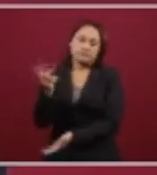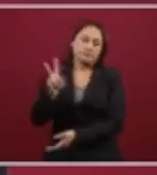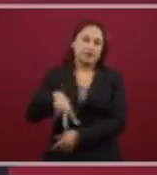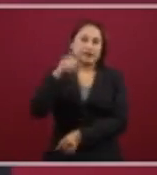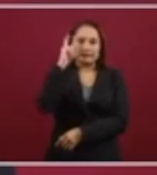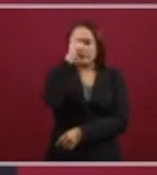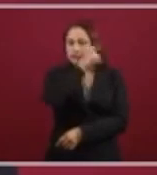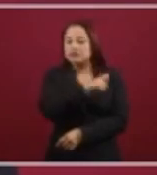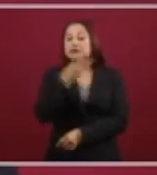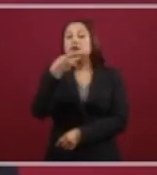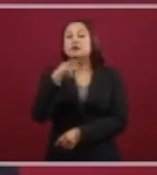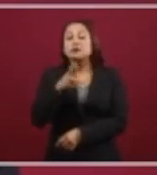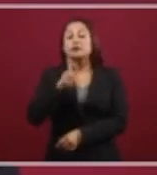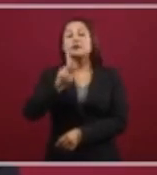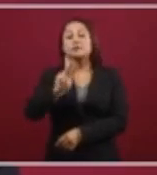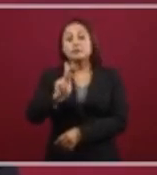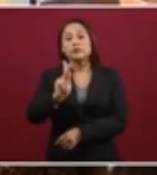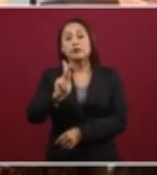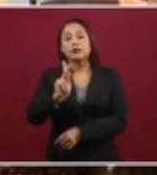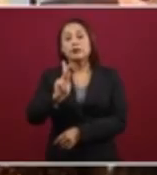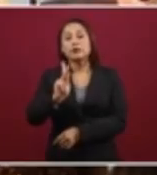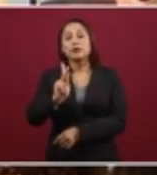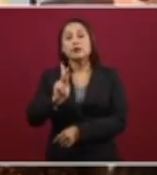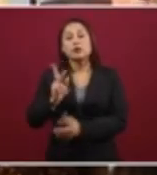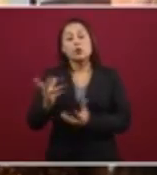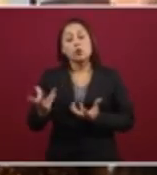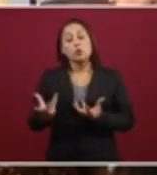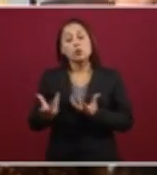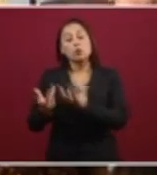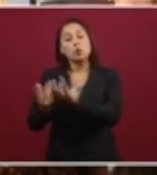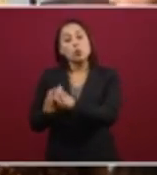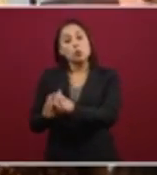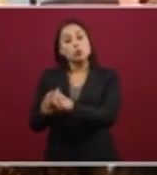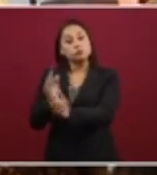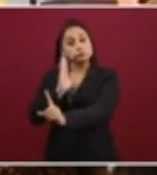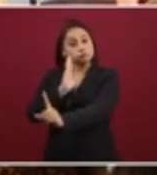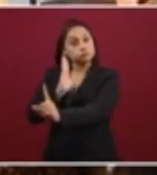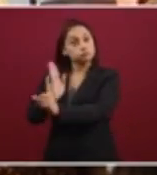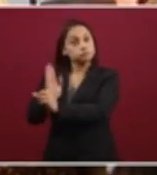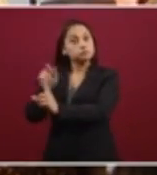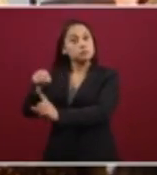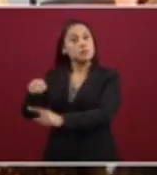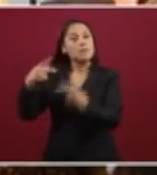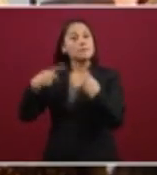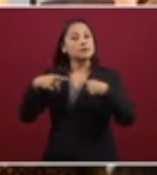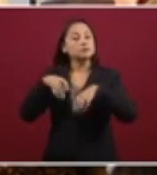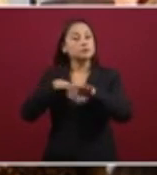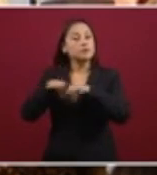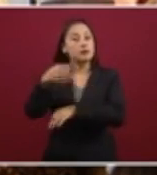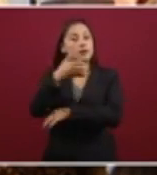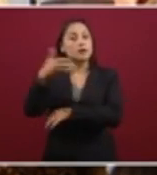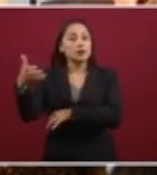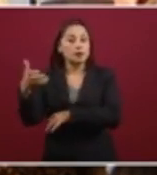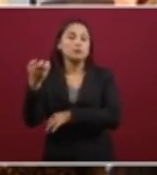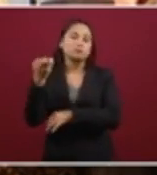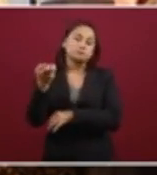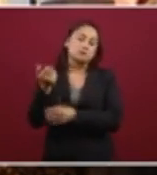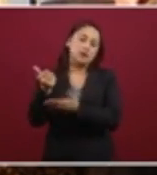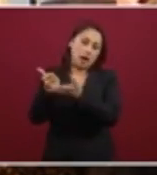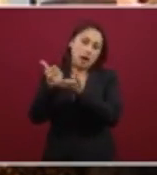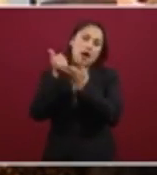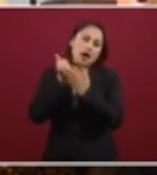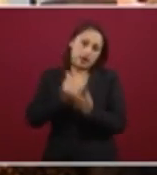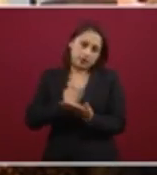esta forma de operar directamente con los legítimos productores lo hemos venido siguiendo y consideramos que